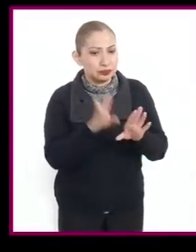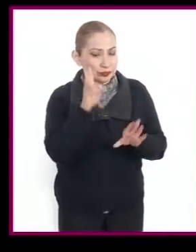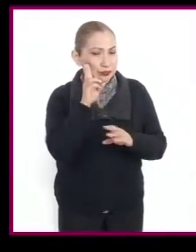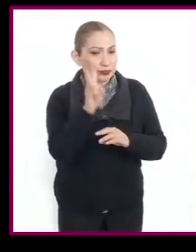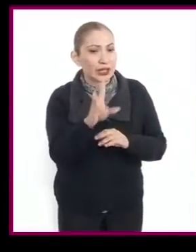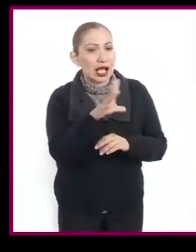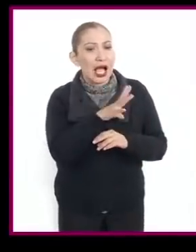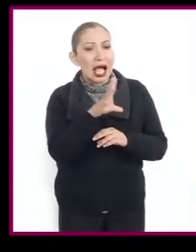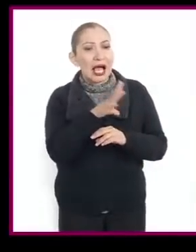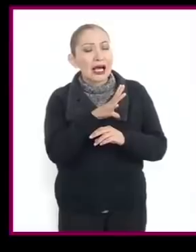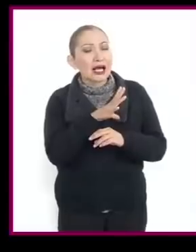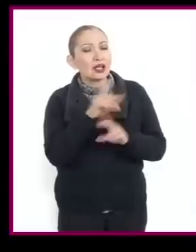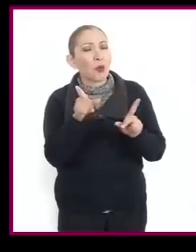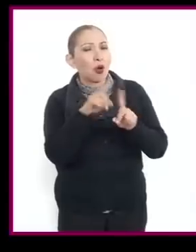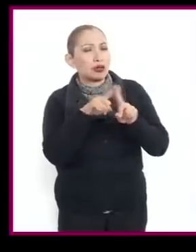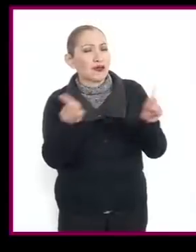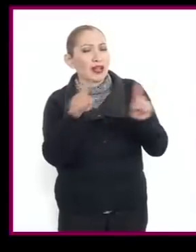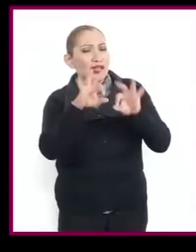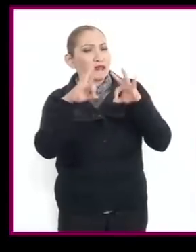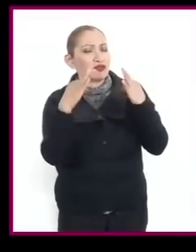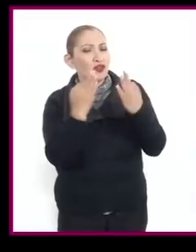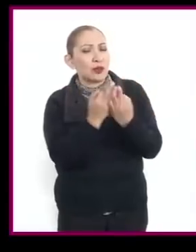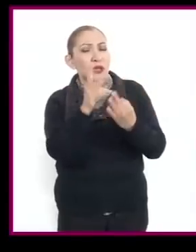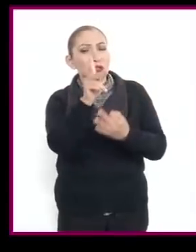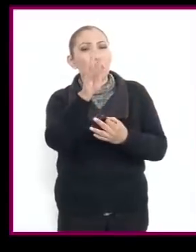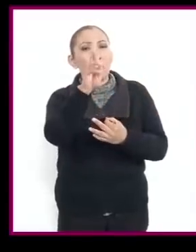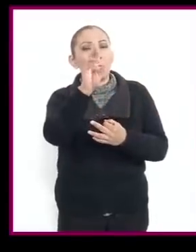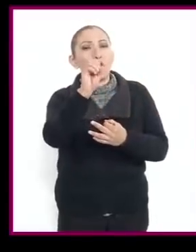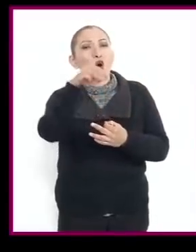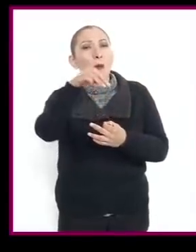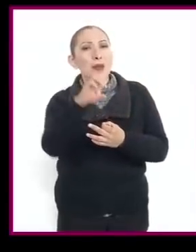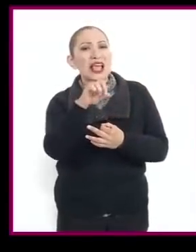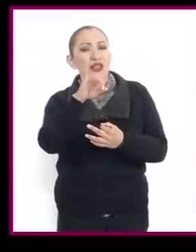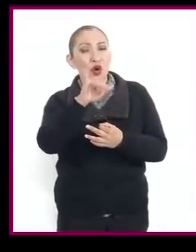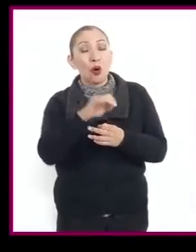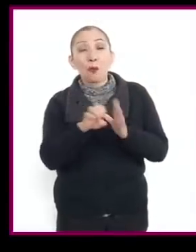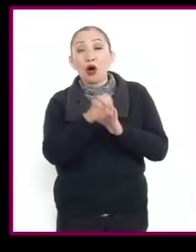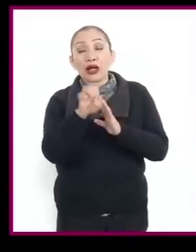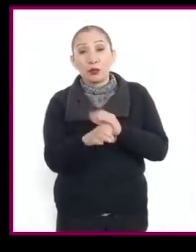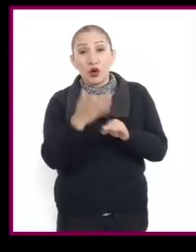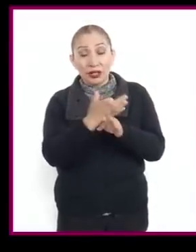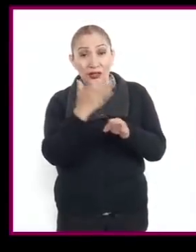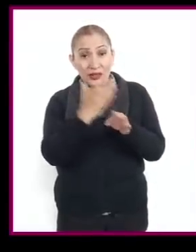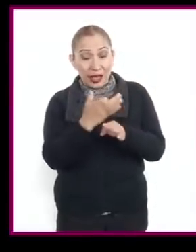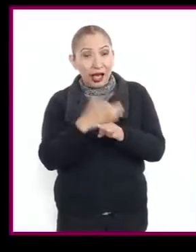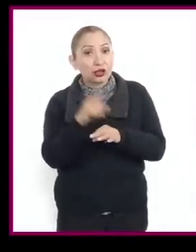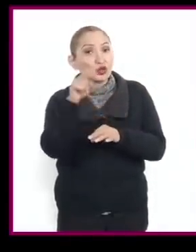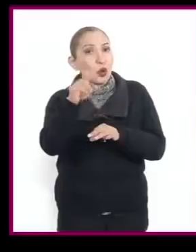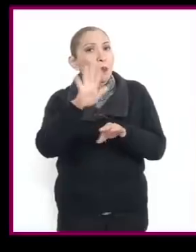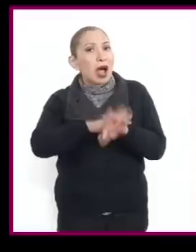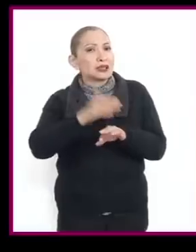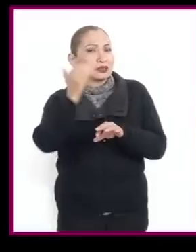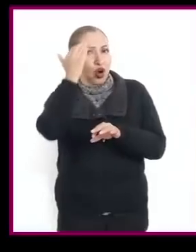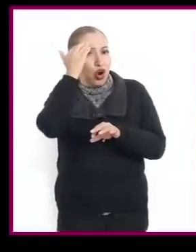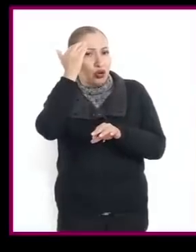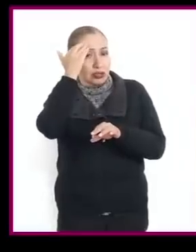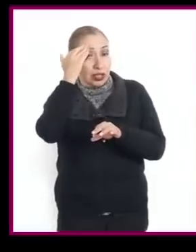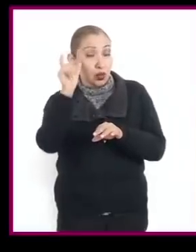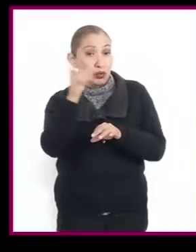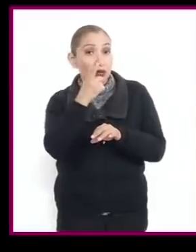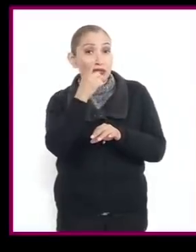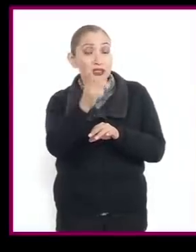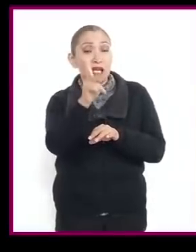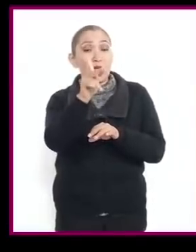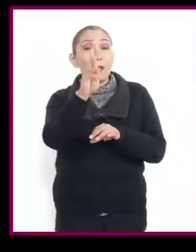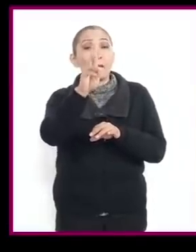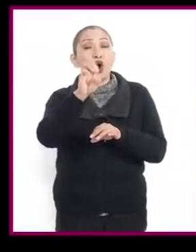veremos, hay en realidad distintos tipos de promedios. Y el primero es aquel con el cual estás probablemente más familiarizado. Cuando se habla